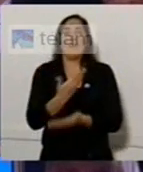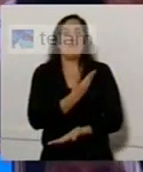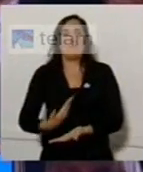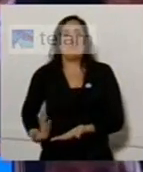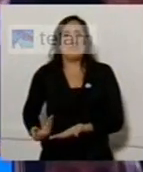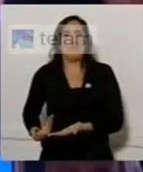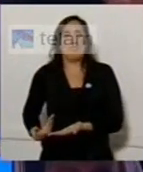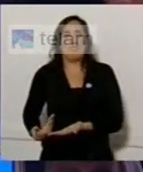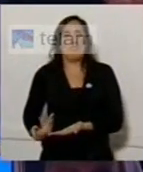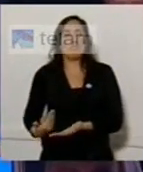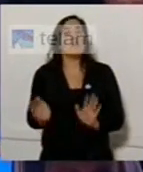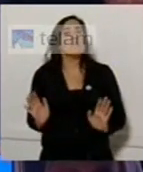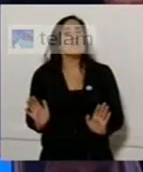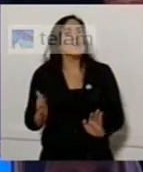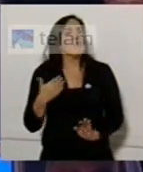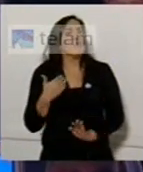Yo